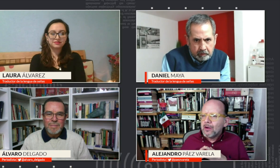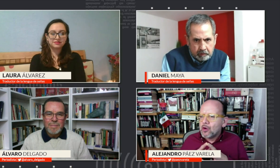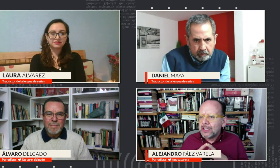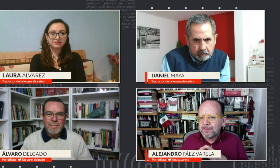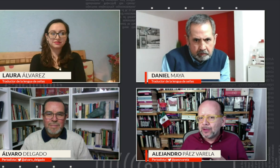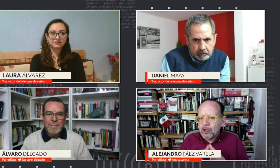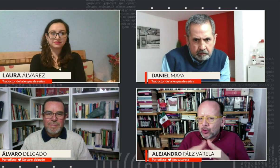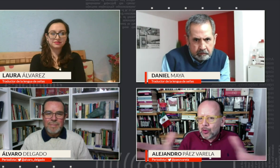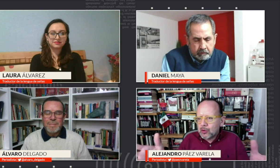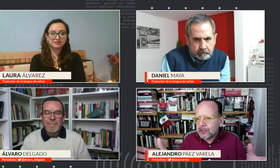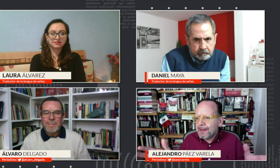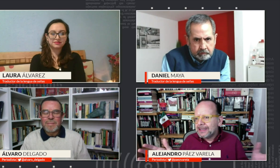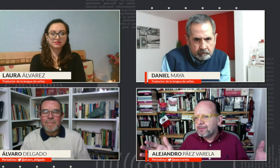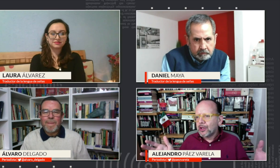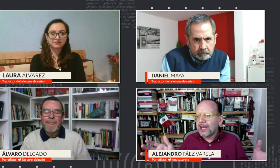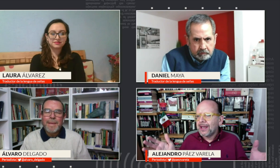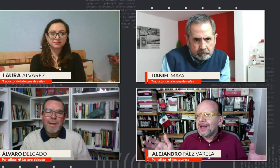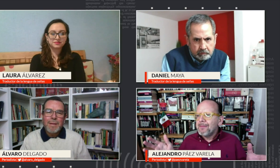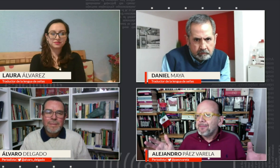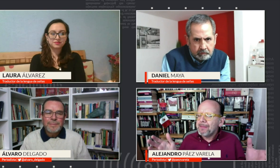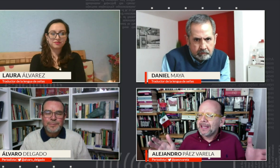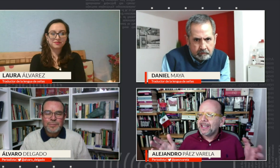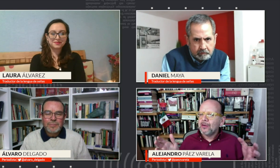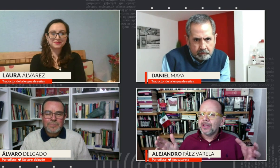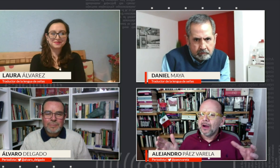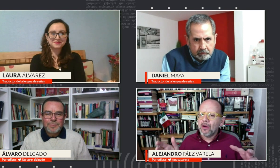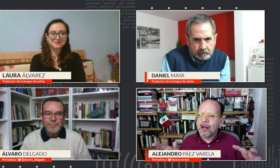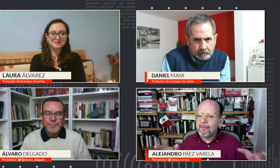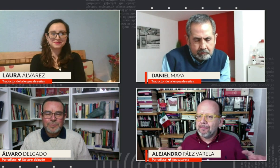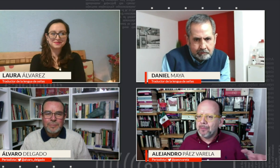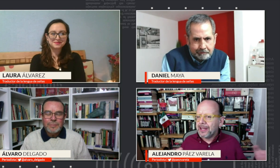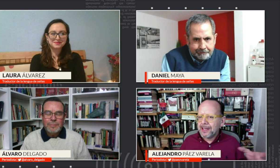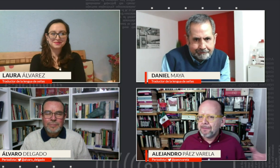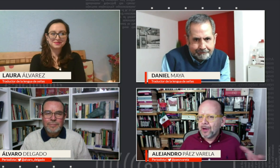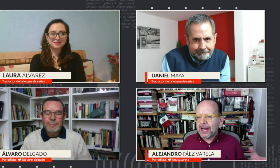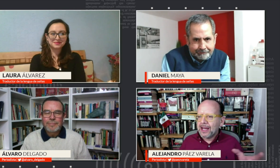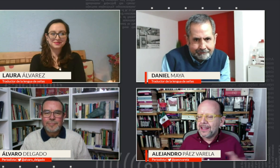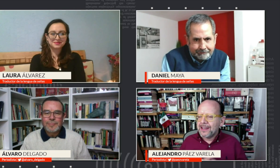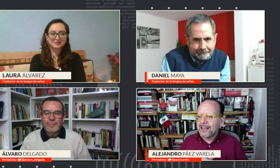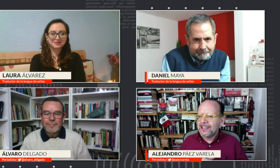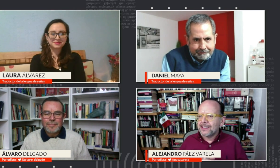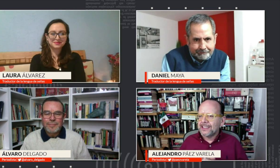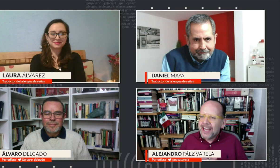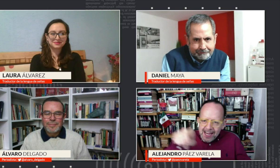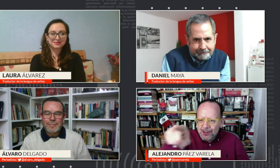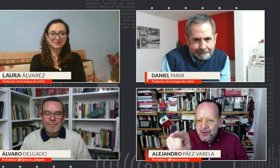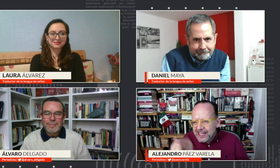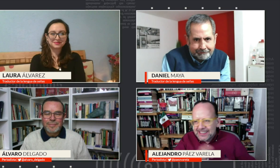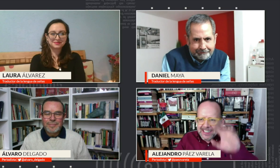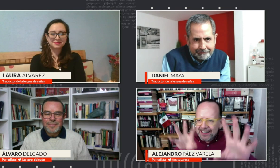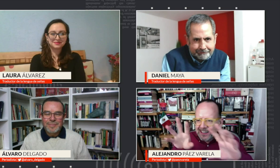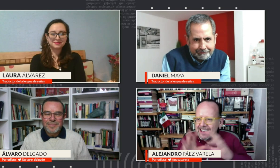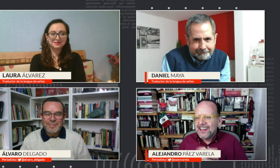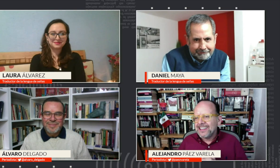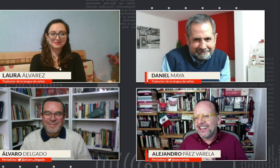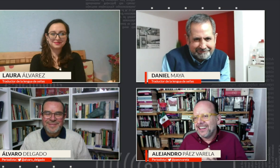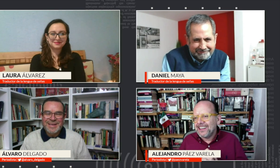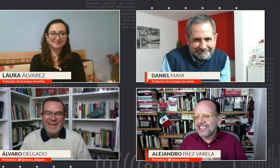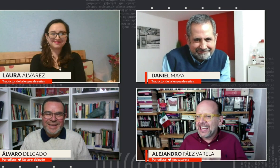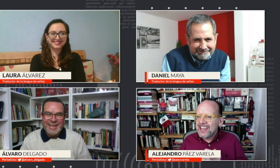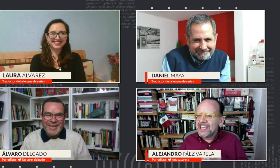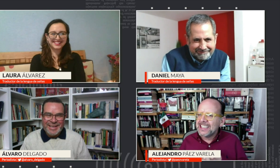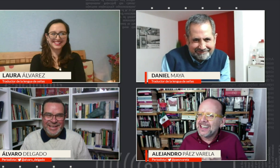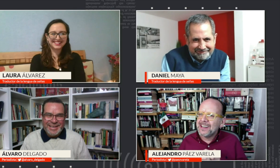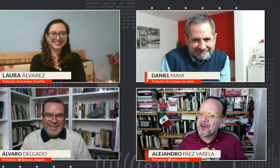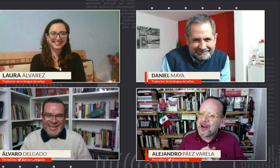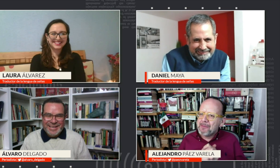transformado con respecto a todos los demás? Porque me imagino que ahora pueden ir por la calle y alguien les dice, hey, tú eres el de